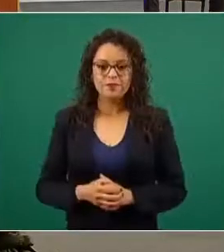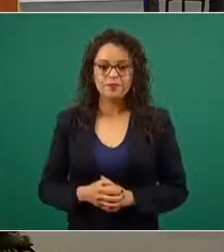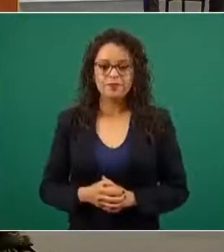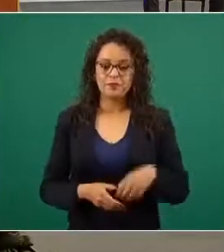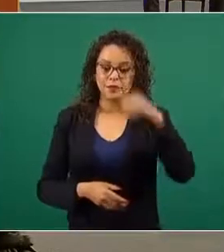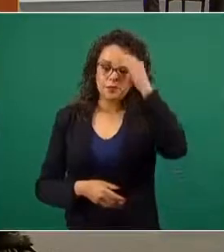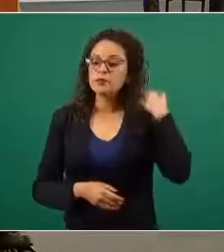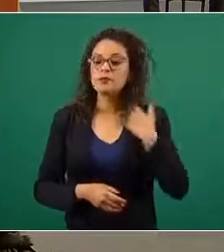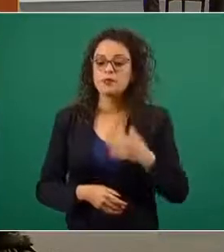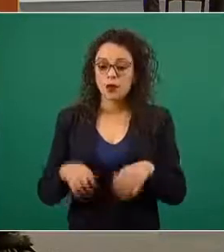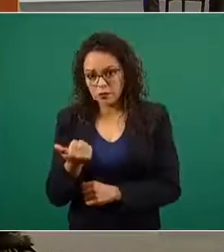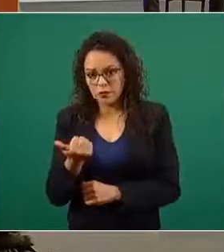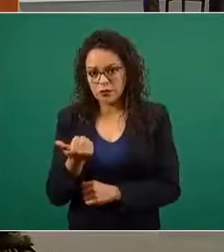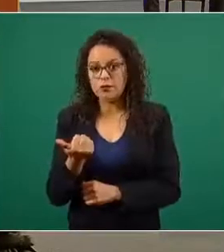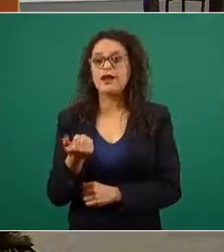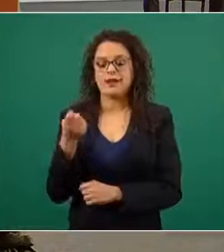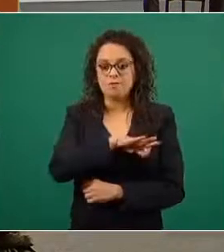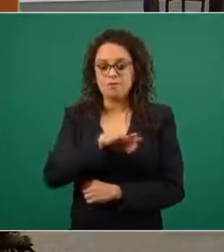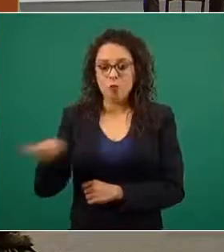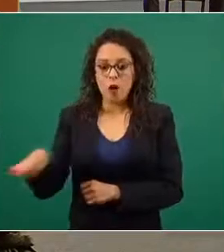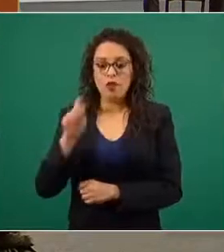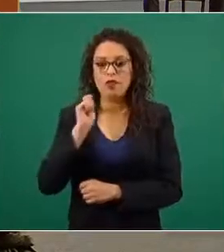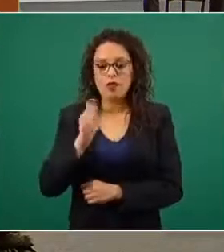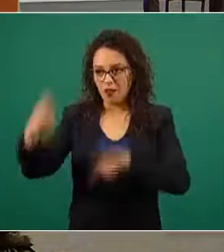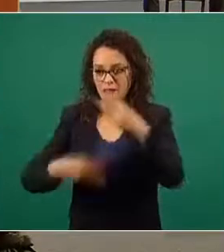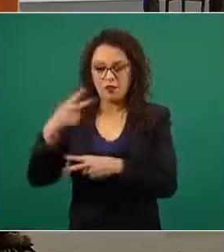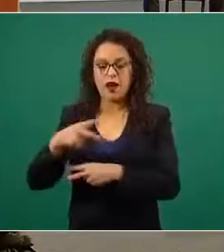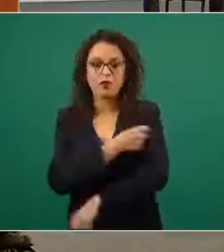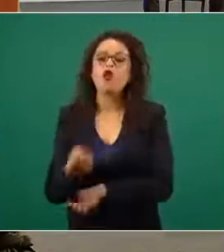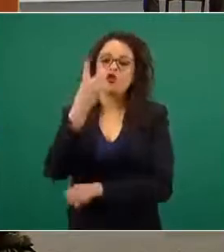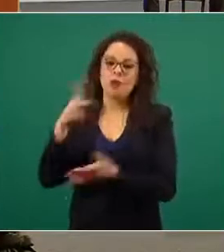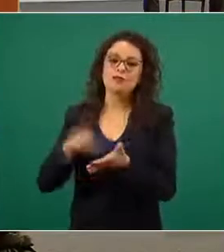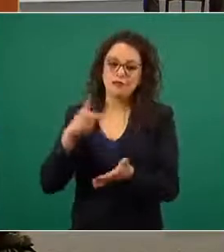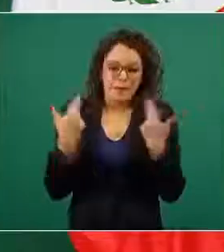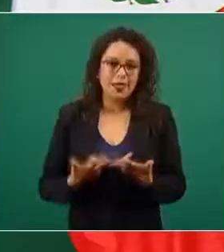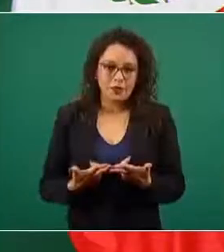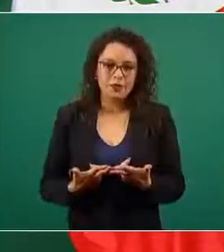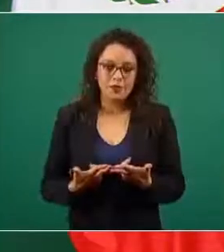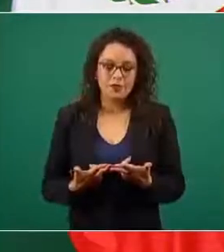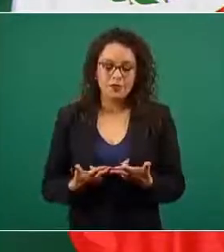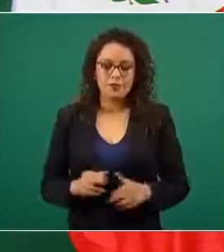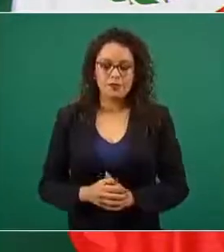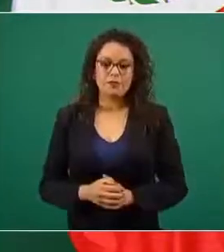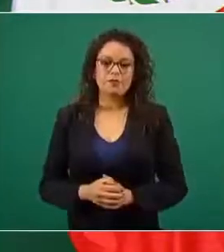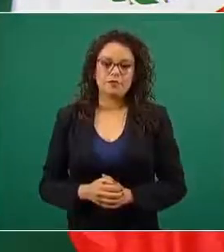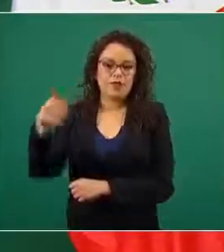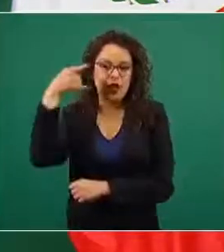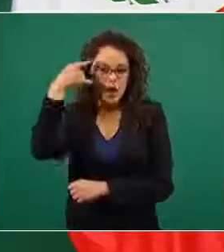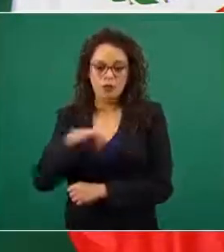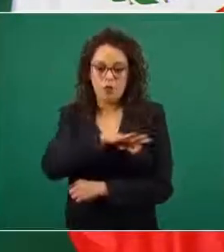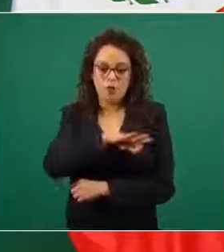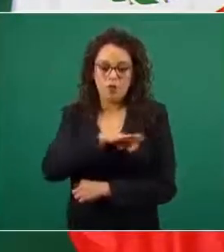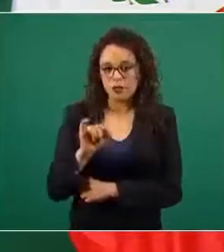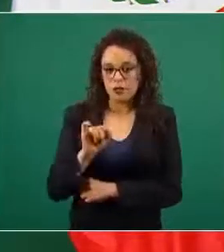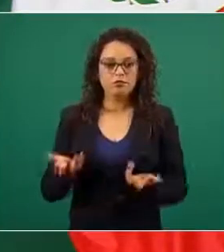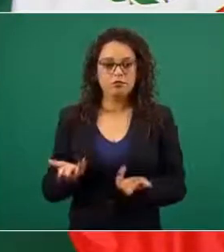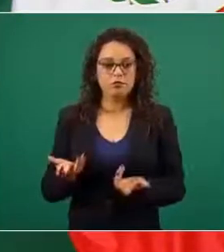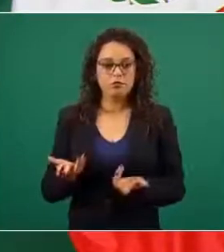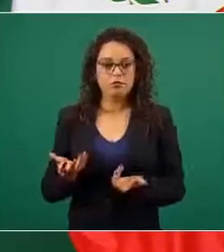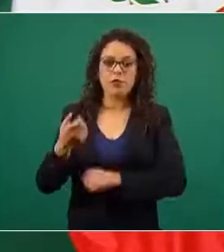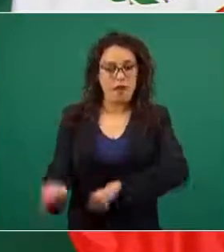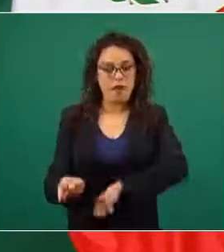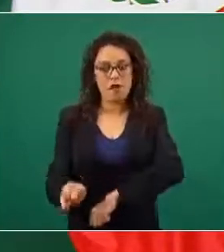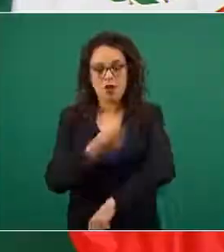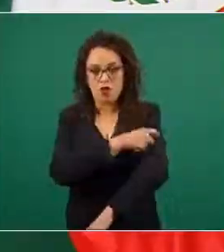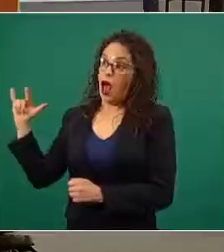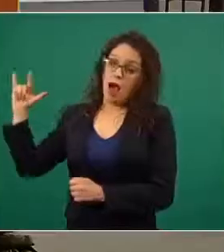porque pueden ser movilizados a los centros de vacunación 2 veces los maestros. En caso de Campeche puede llegar la